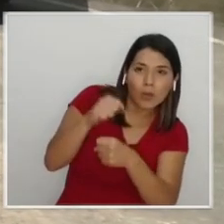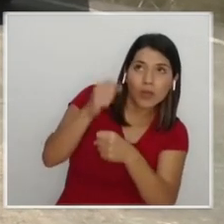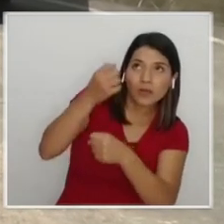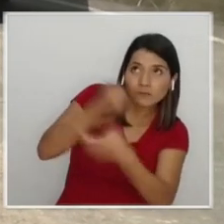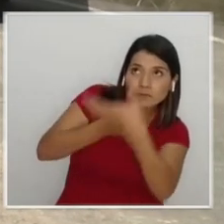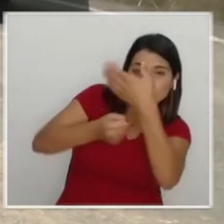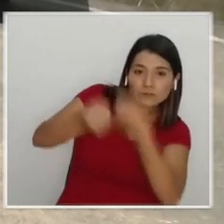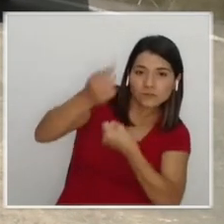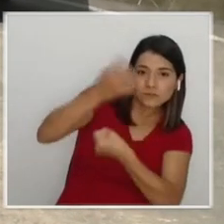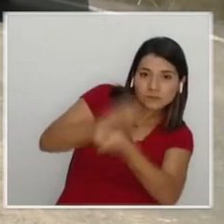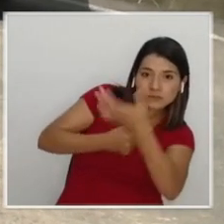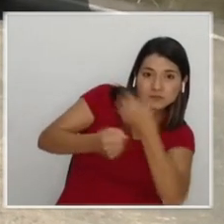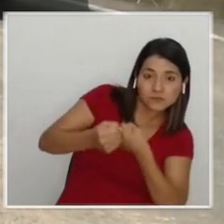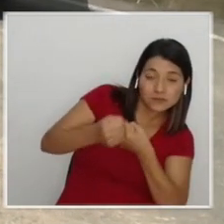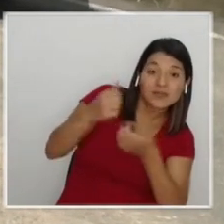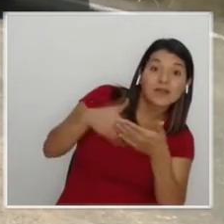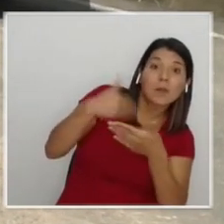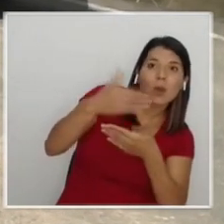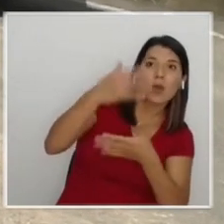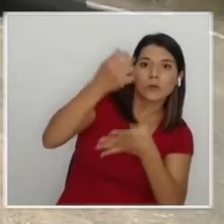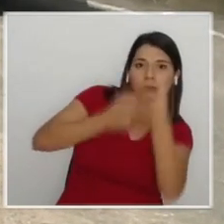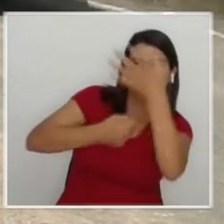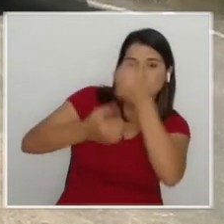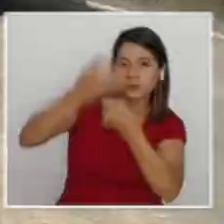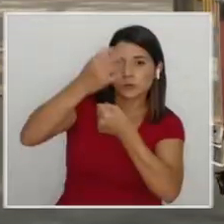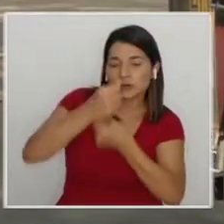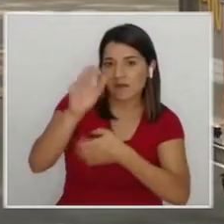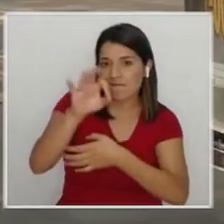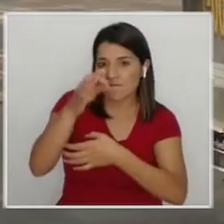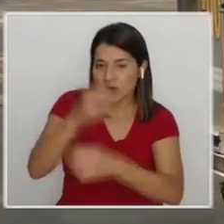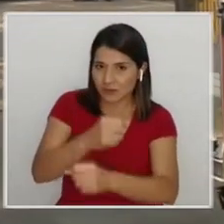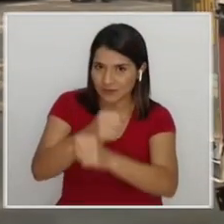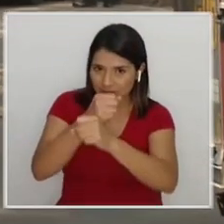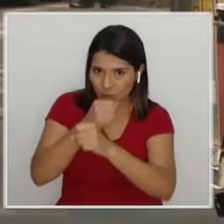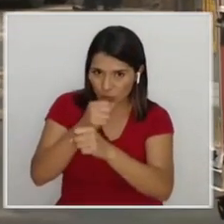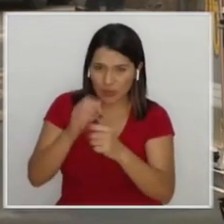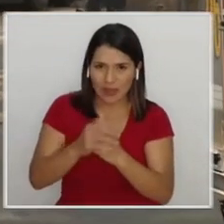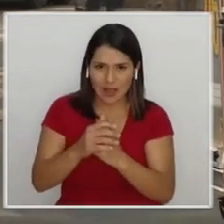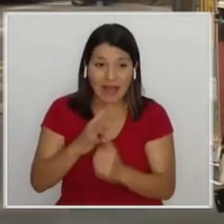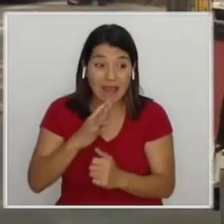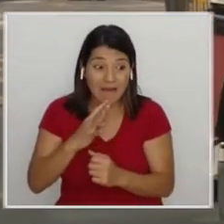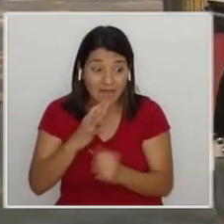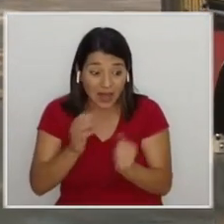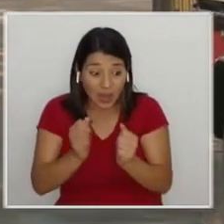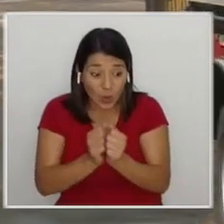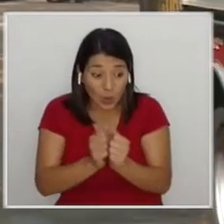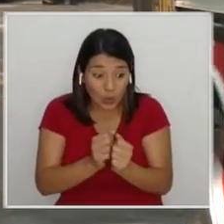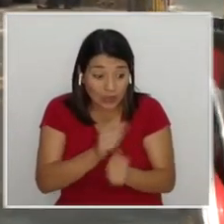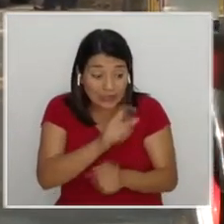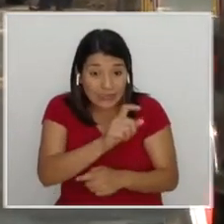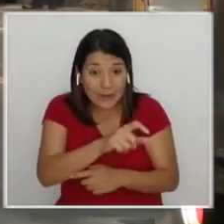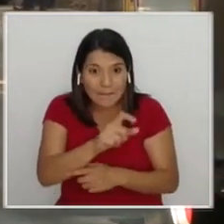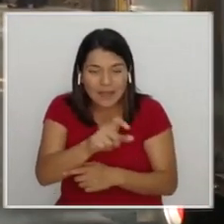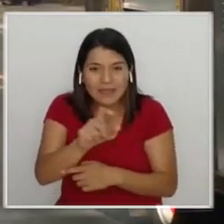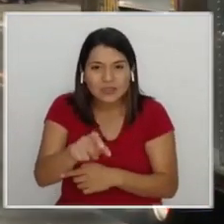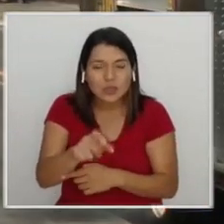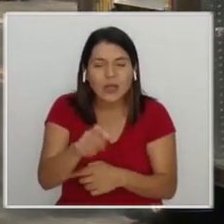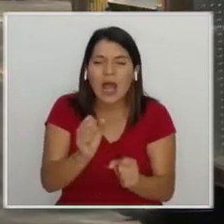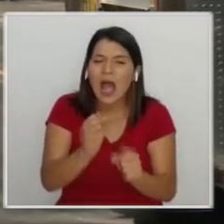manera segura. El hablar con estas personas que están en ese momento nos obliga a tener mucha